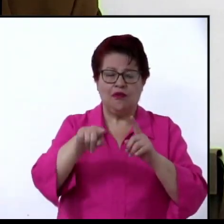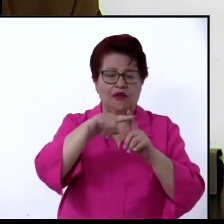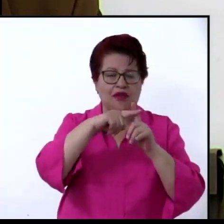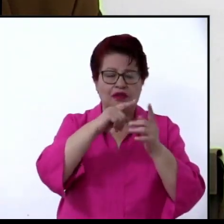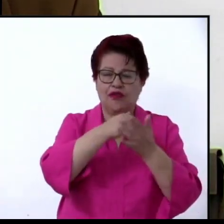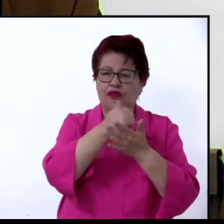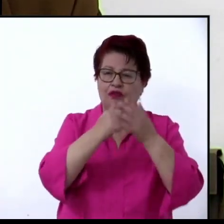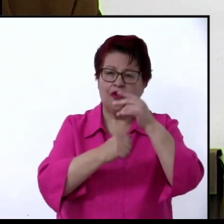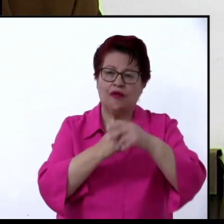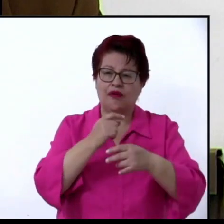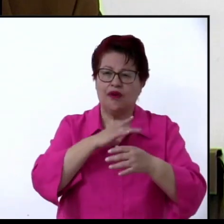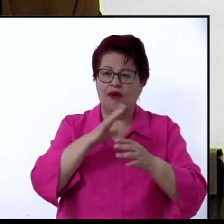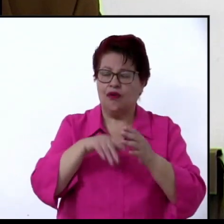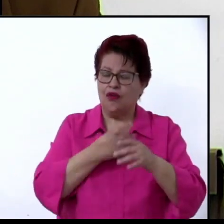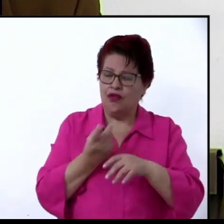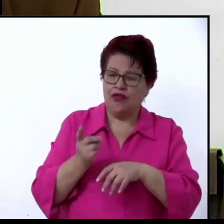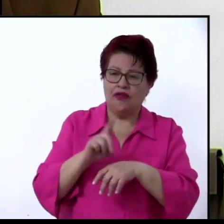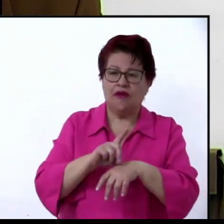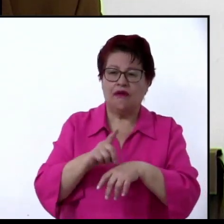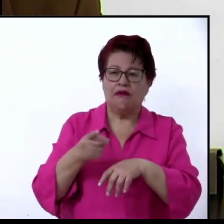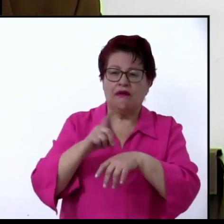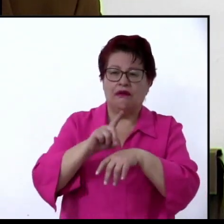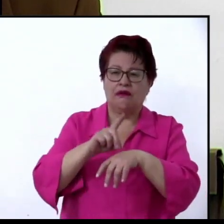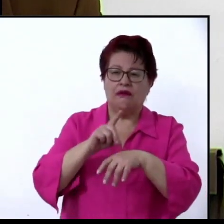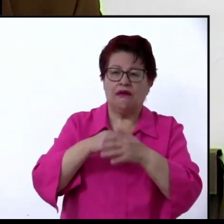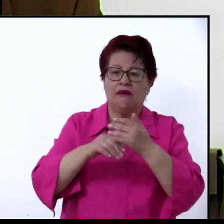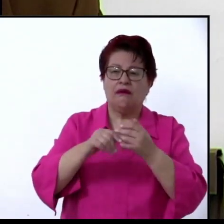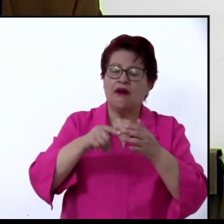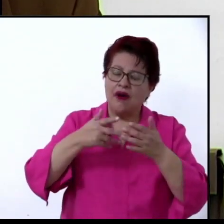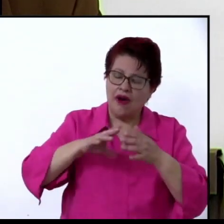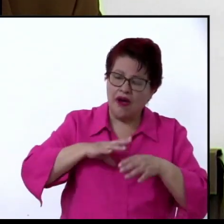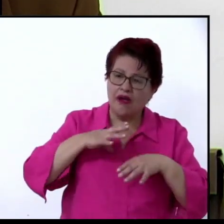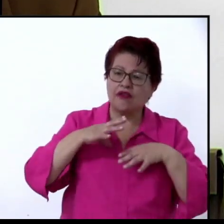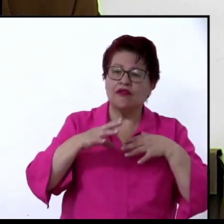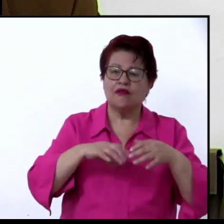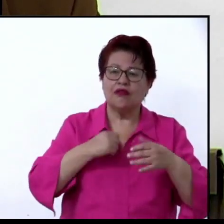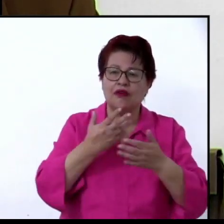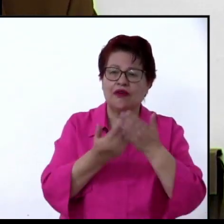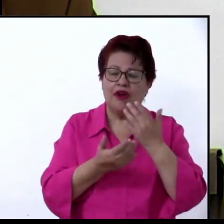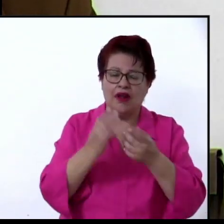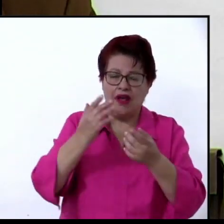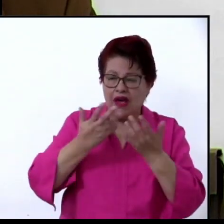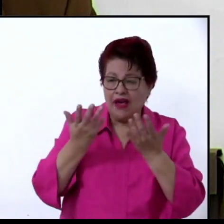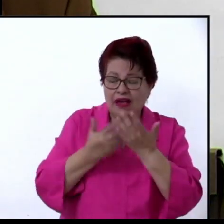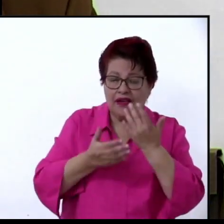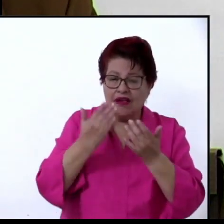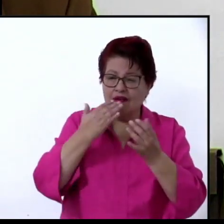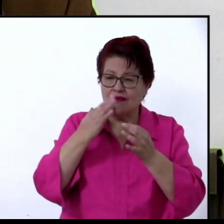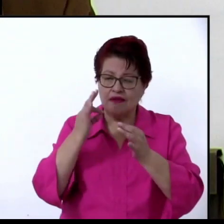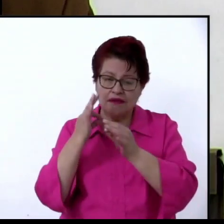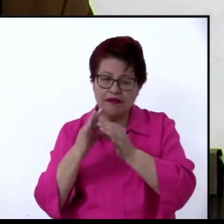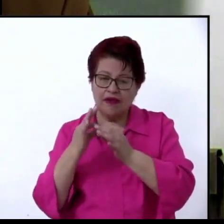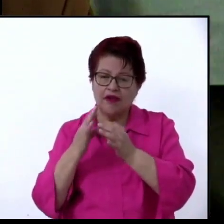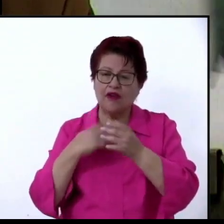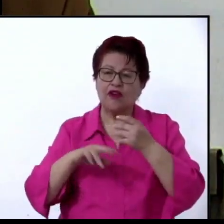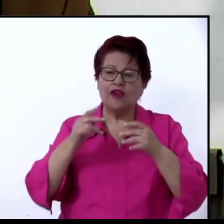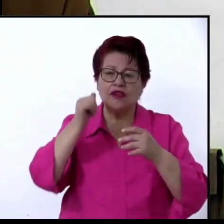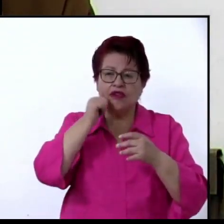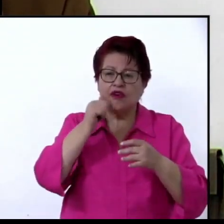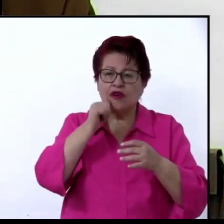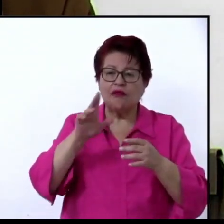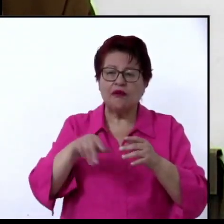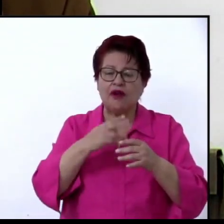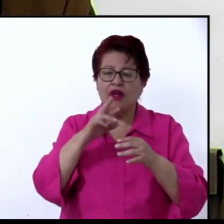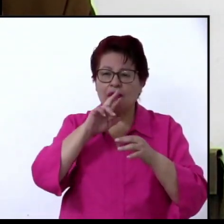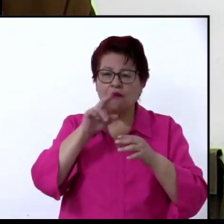la ciudad. Por supuesto que todos los días debemos de hacer esfuerzos para generar condiciones que nos ayuden de manera permanente a